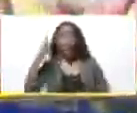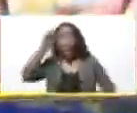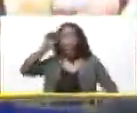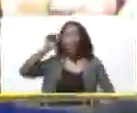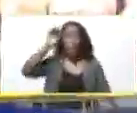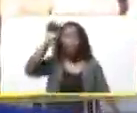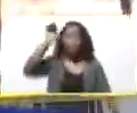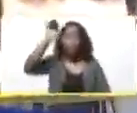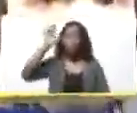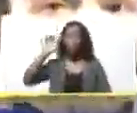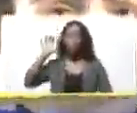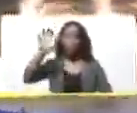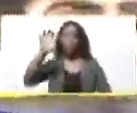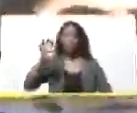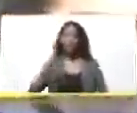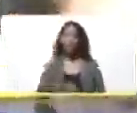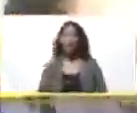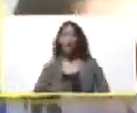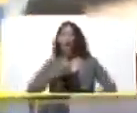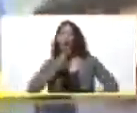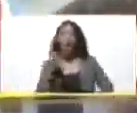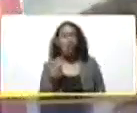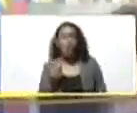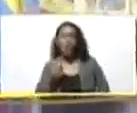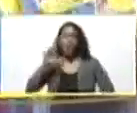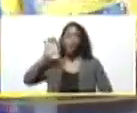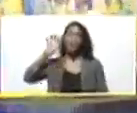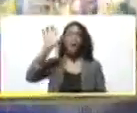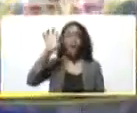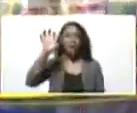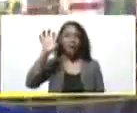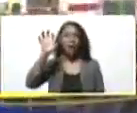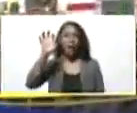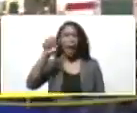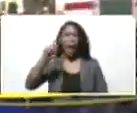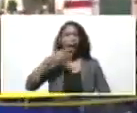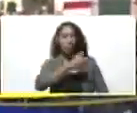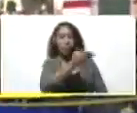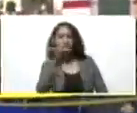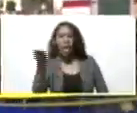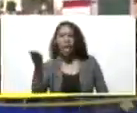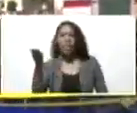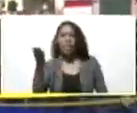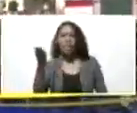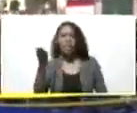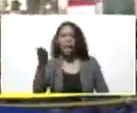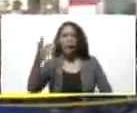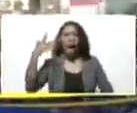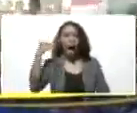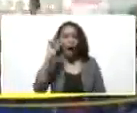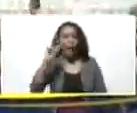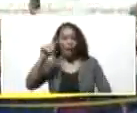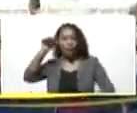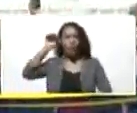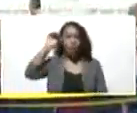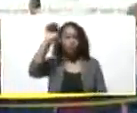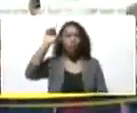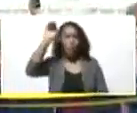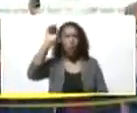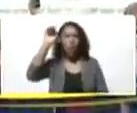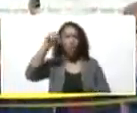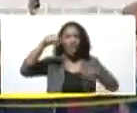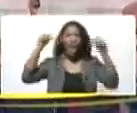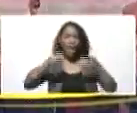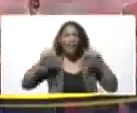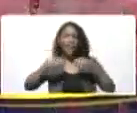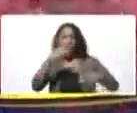futuro de la patria. ¡Jóvenes de la patria! ¡En ustedes está el futuro de